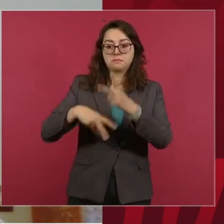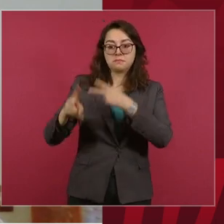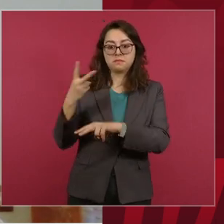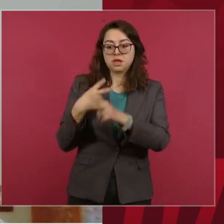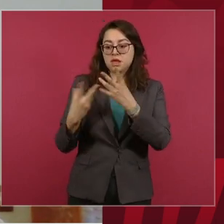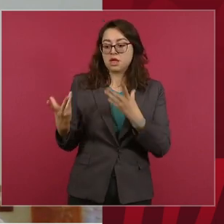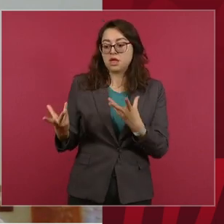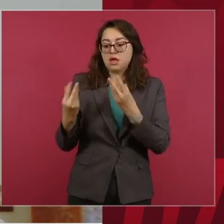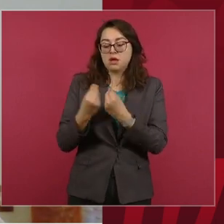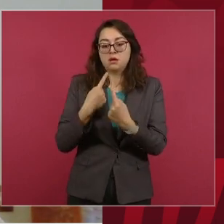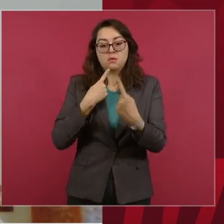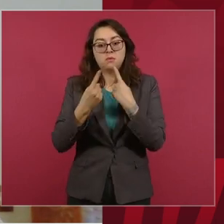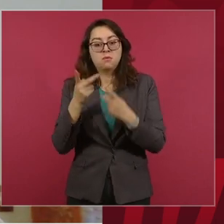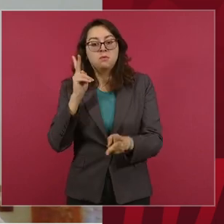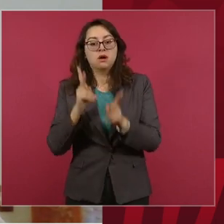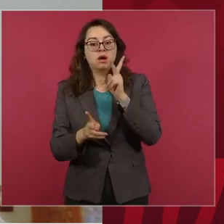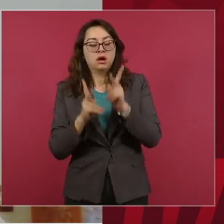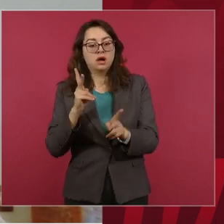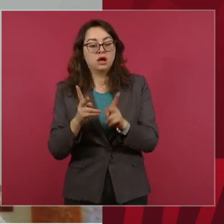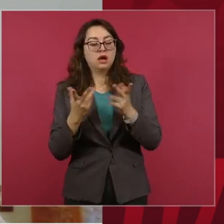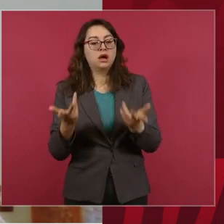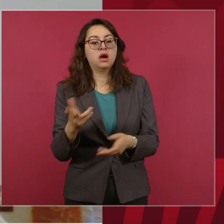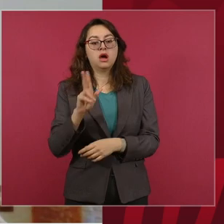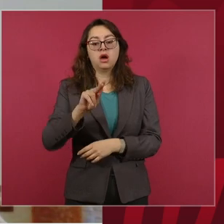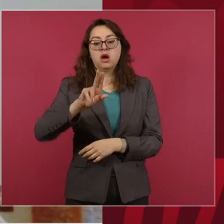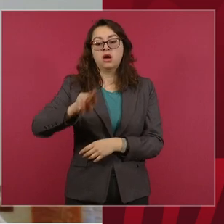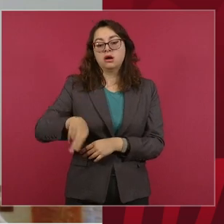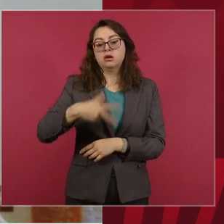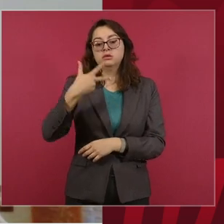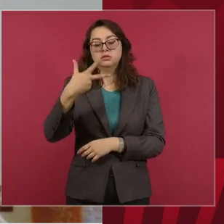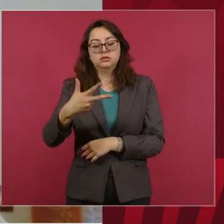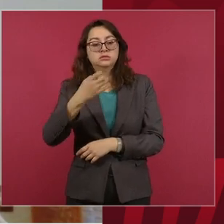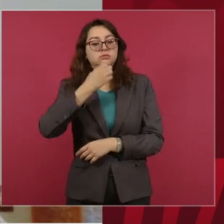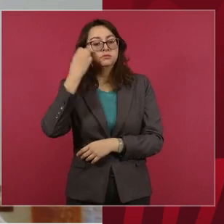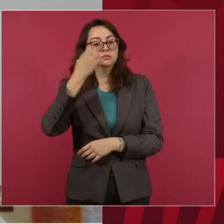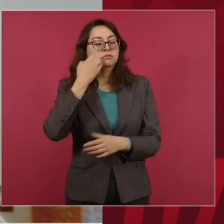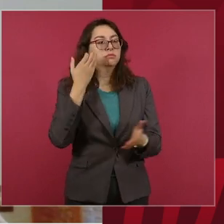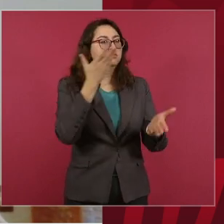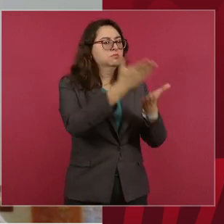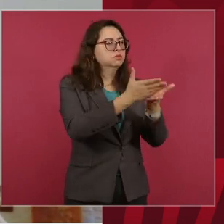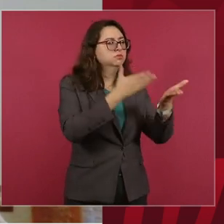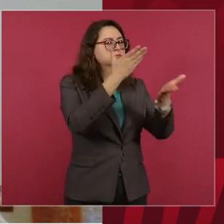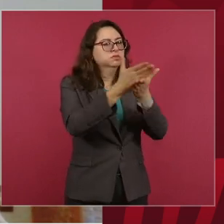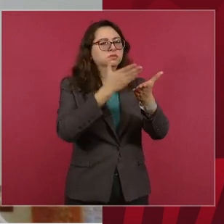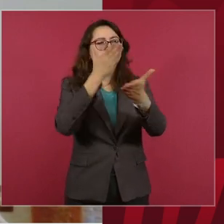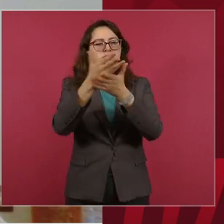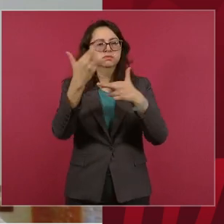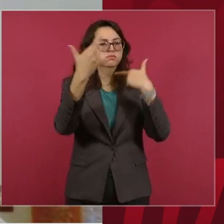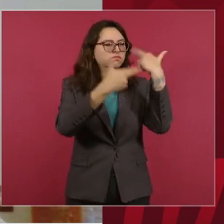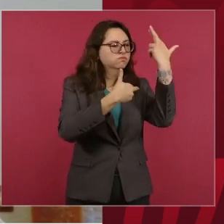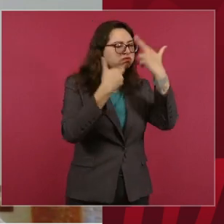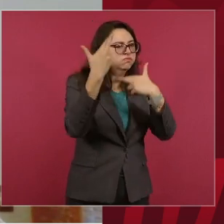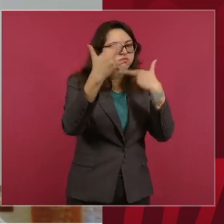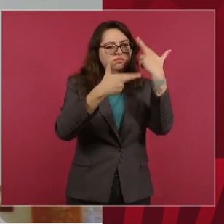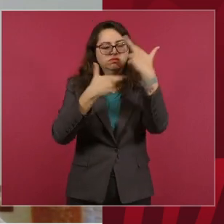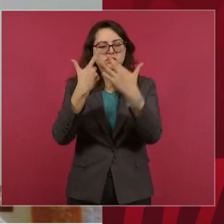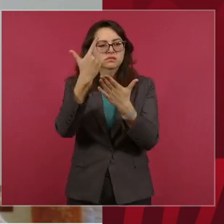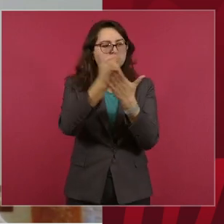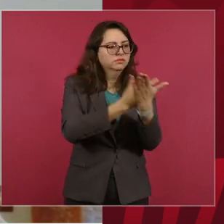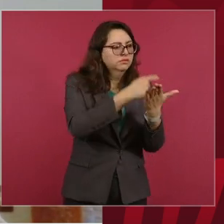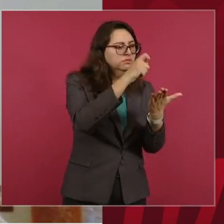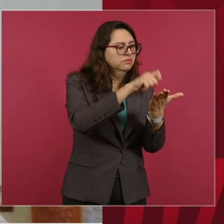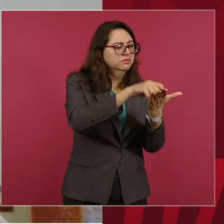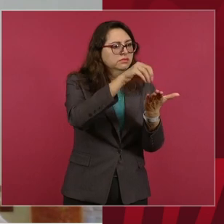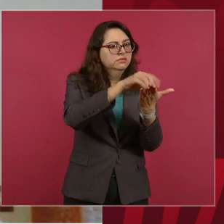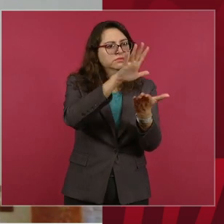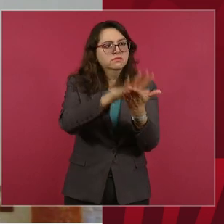realizado la visita a 88 escuelas. Hemos estado levantando los reportes de